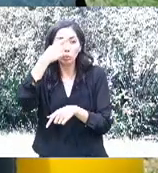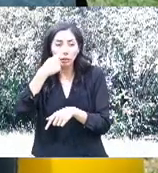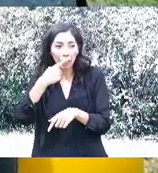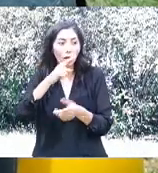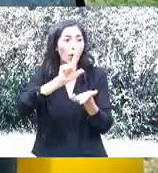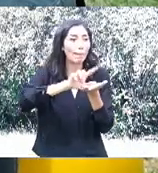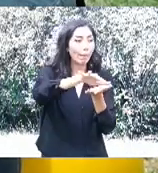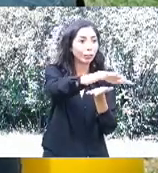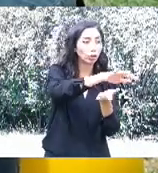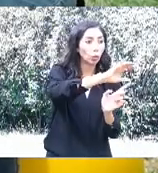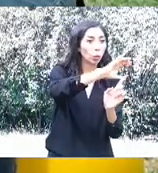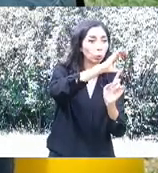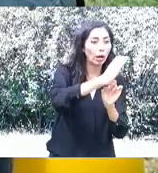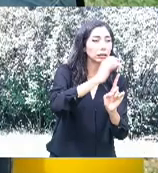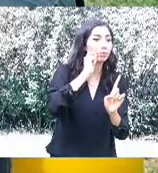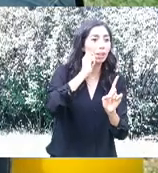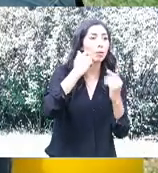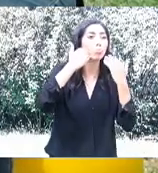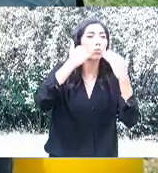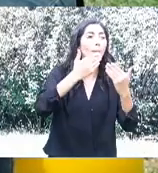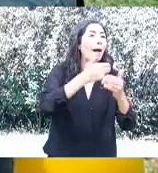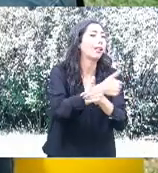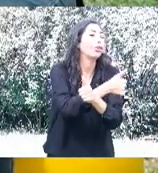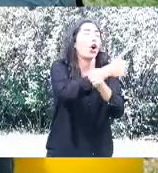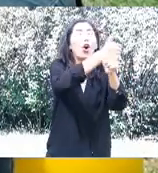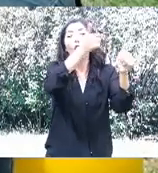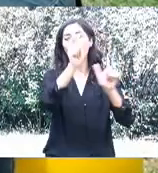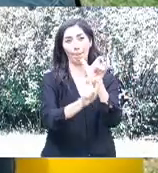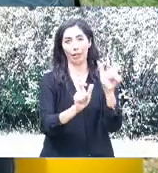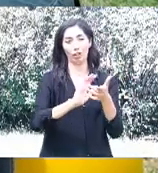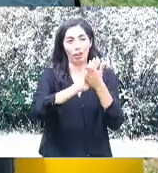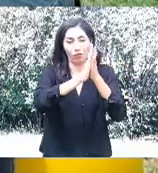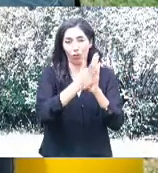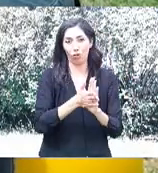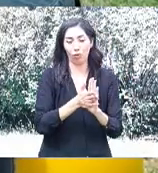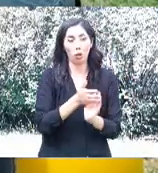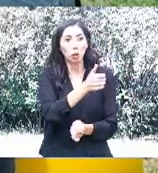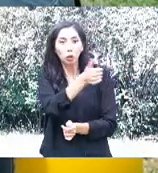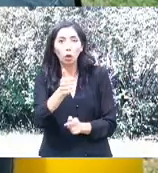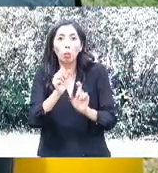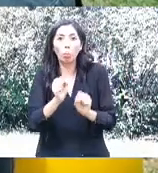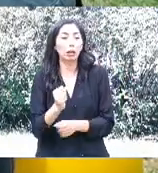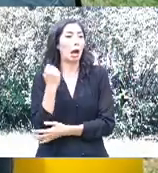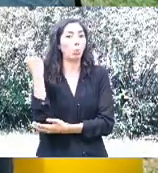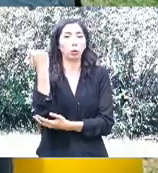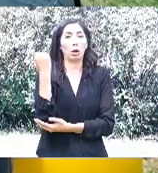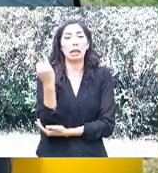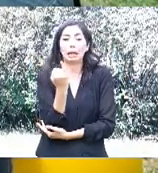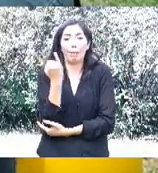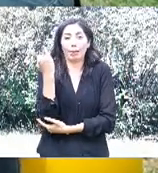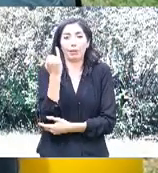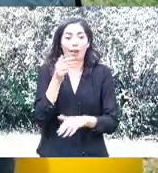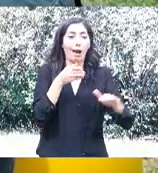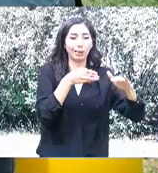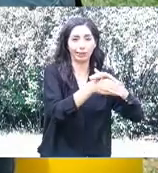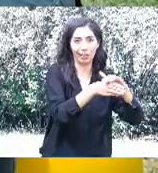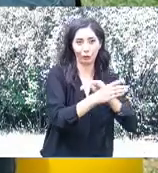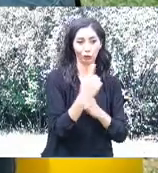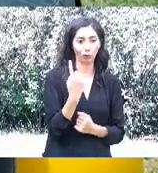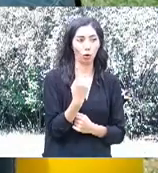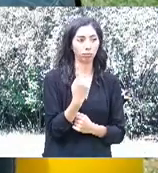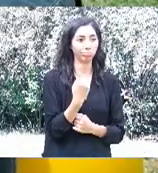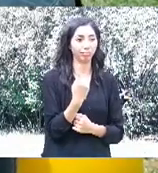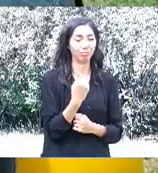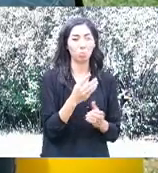culturales se supone que son para todas las personas y todos deberíamos de poder acceder de manera Autónoma a esos lugares cosa que muchas veces